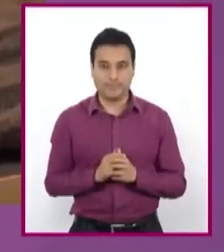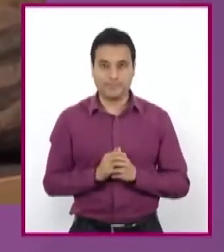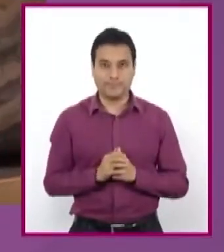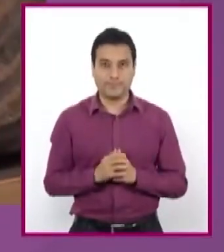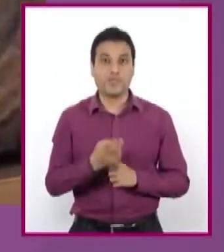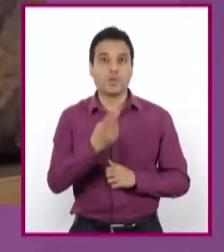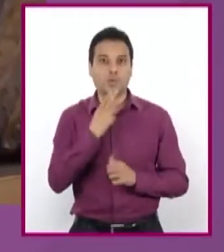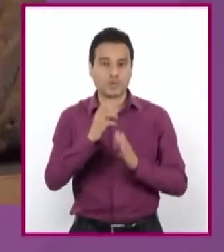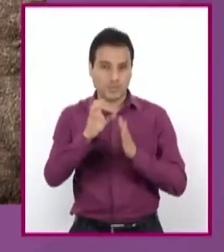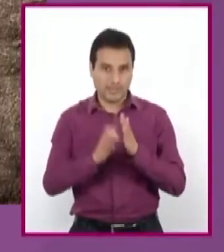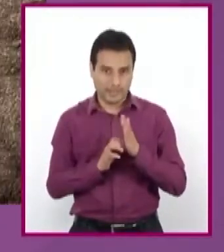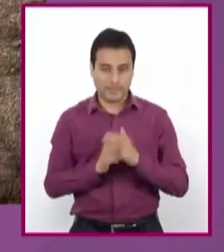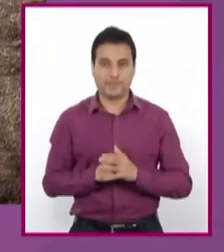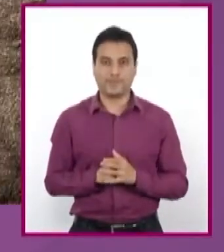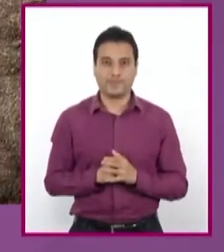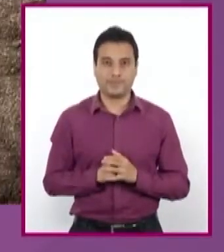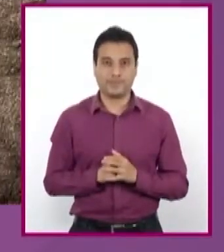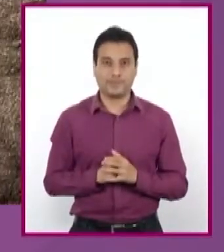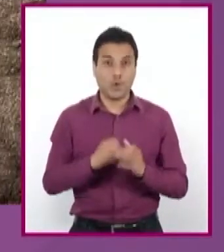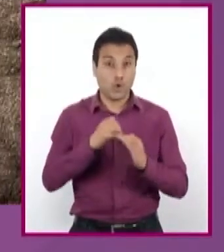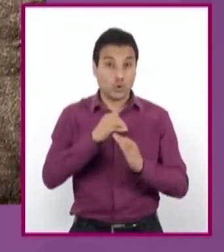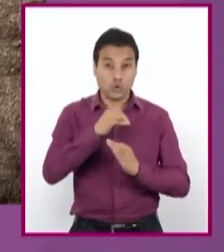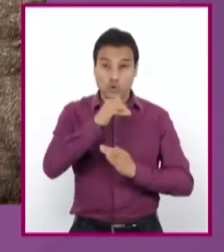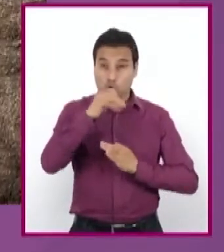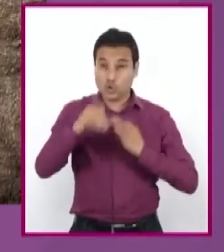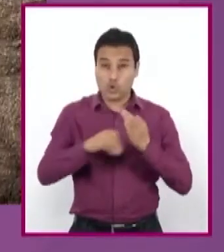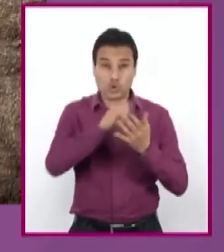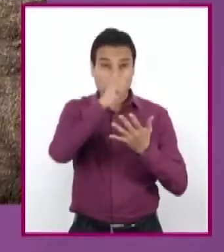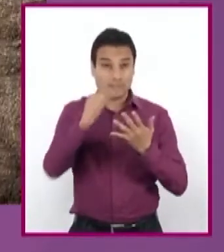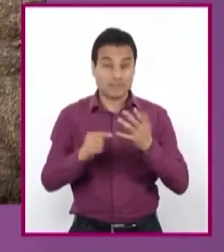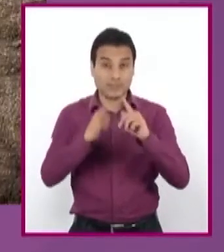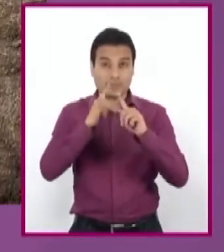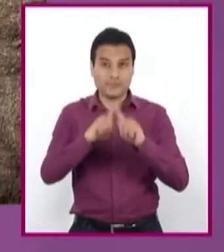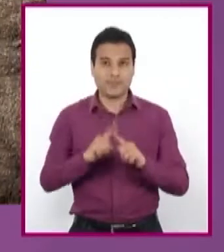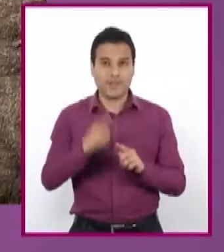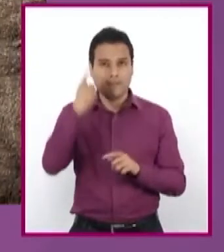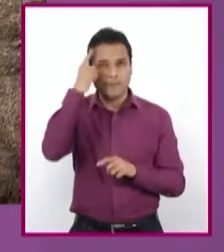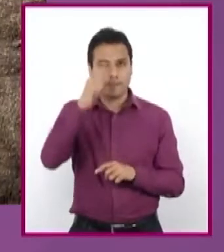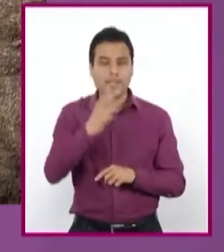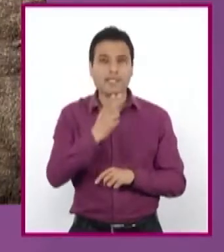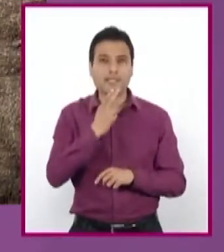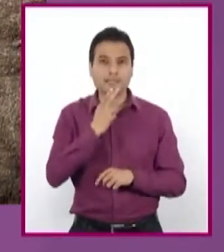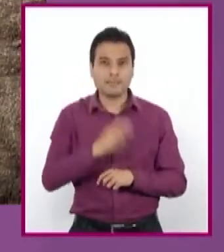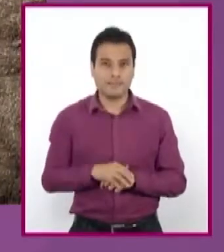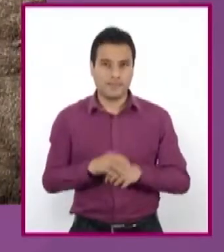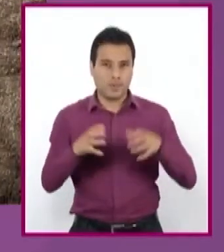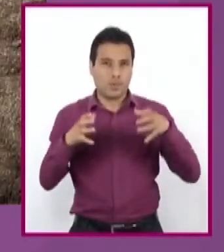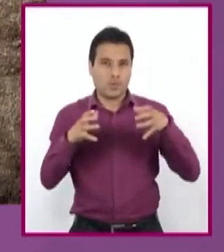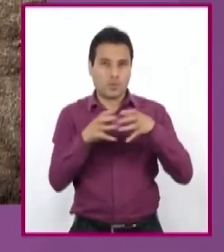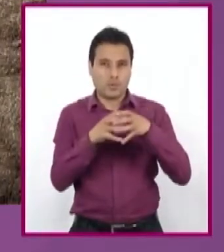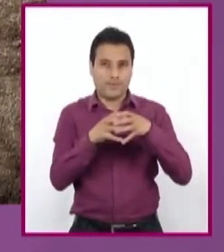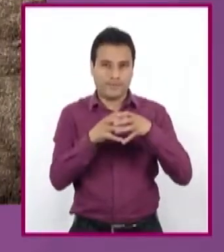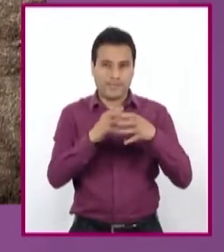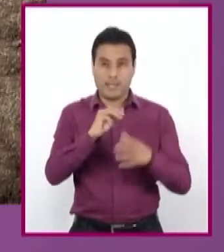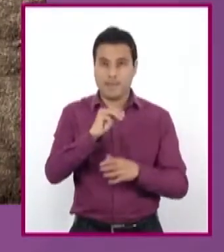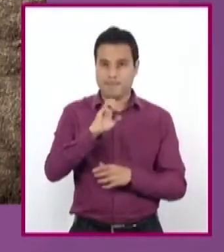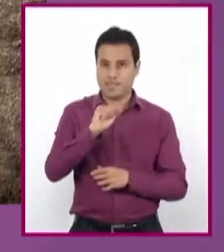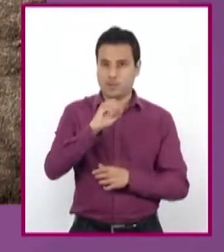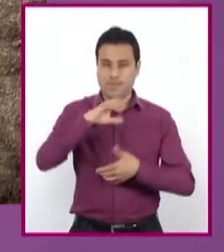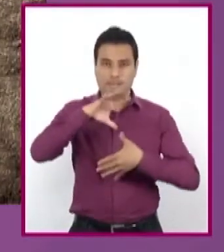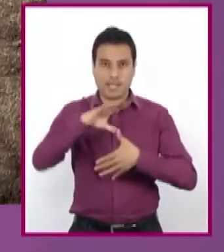uso del calendario. Todos estos elementos sirvieron como base de la cultura mesoamericana. ¿Y